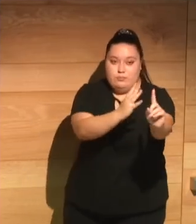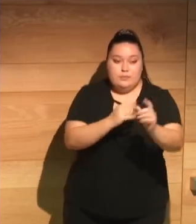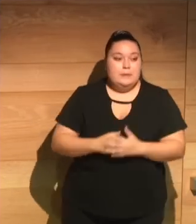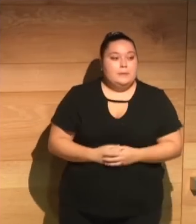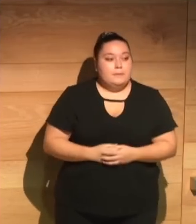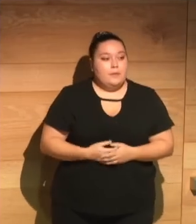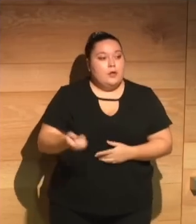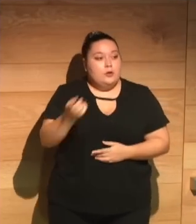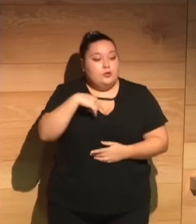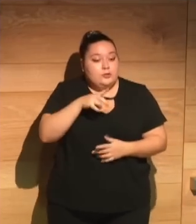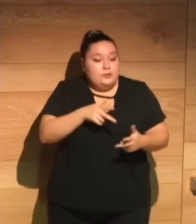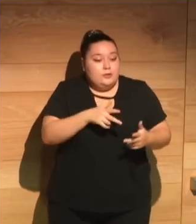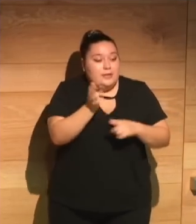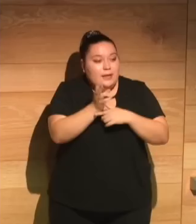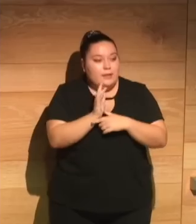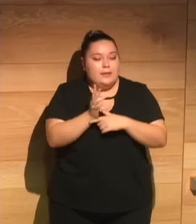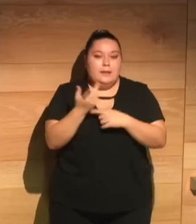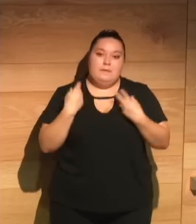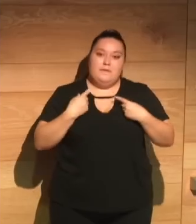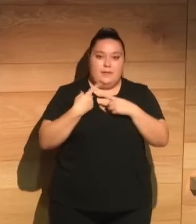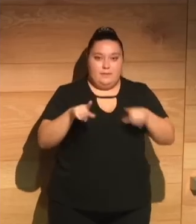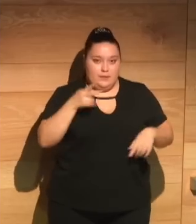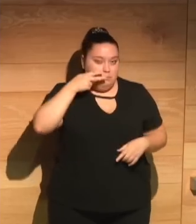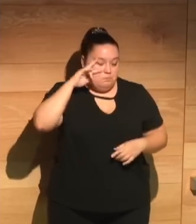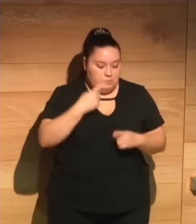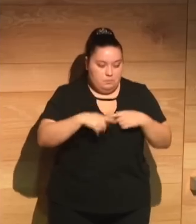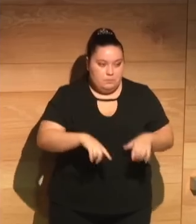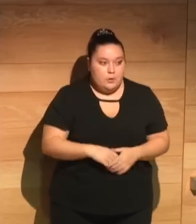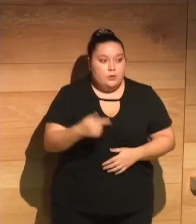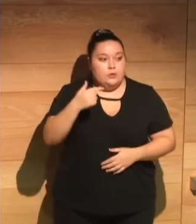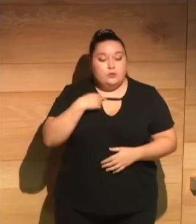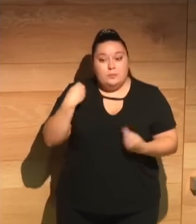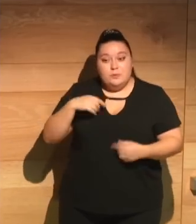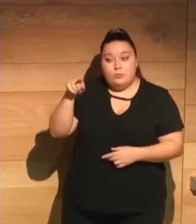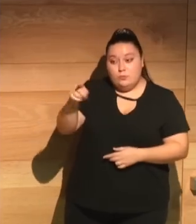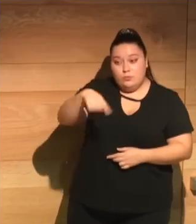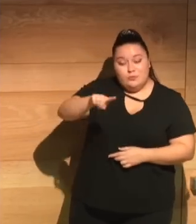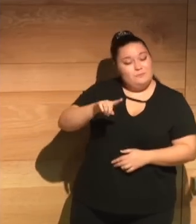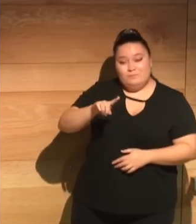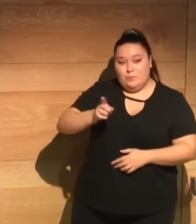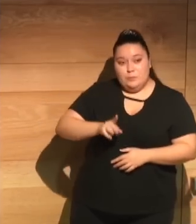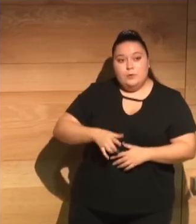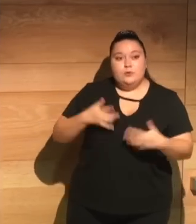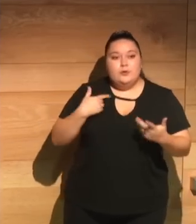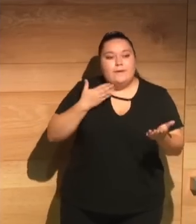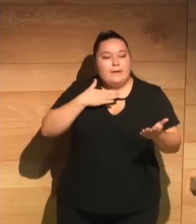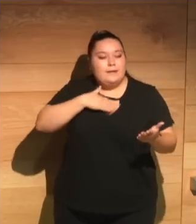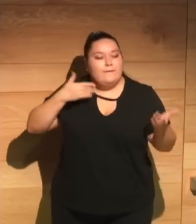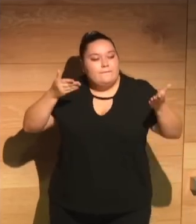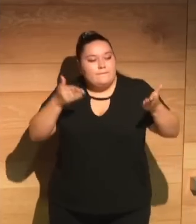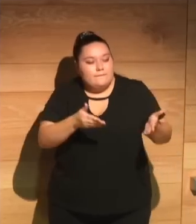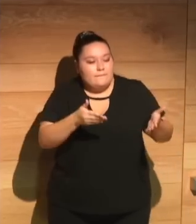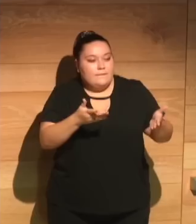solos en el cine hemos tenido otras vivencias distintas. Uh-huh. Y como yo no he vivido lo mismo que vosotros, sí que me gustaría centrar un